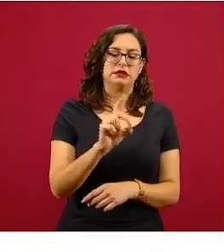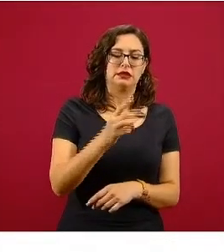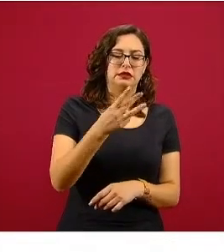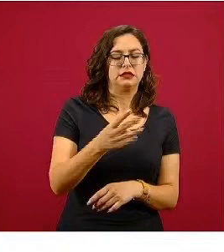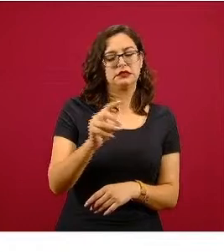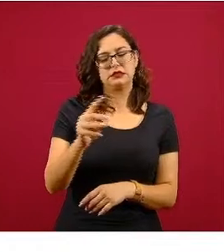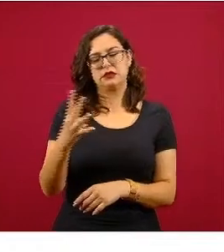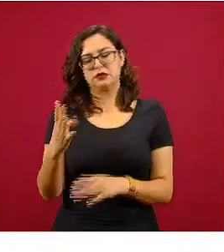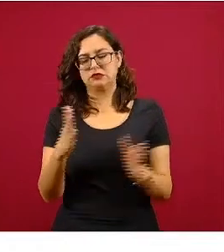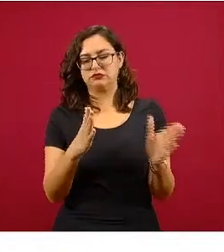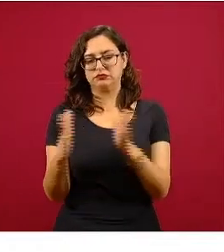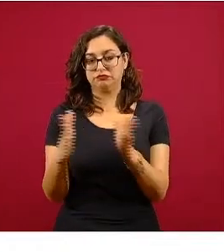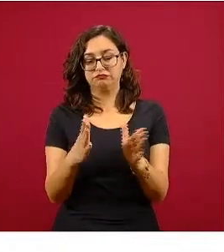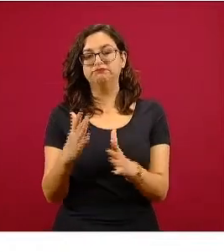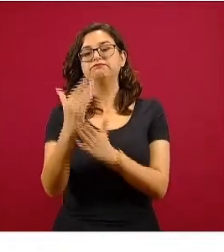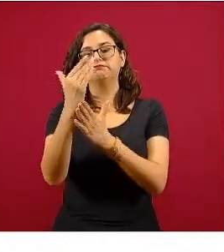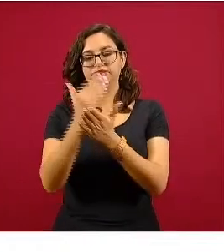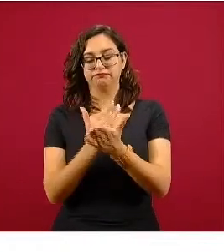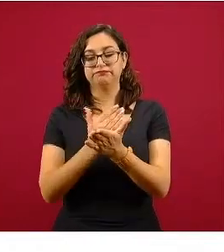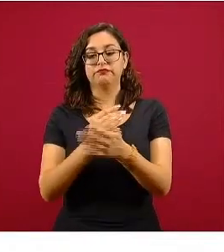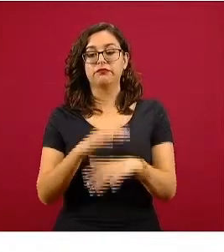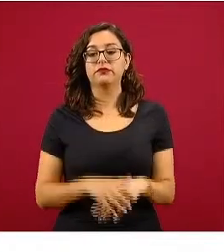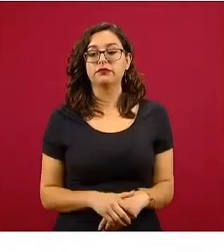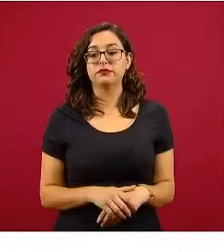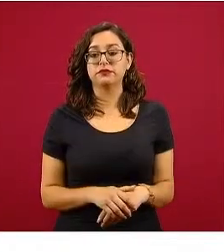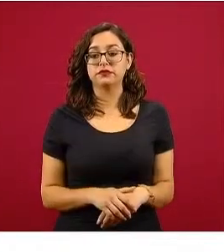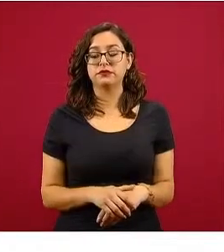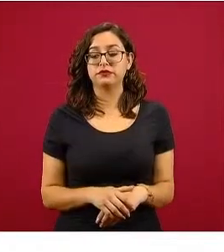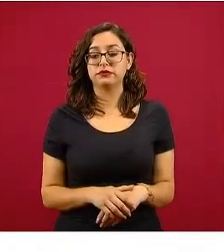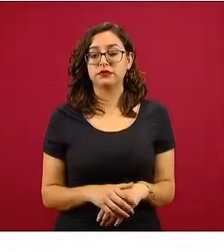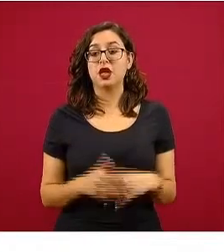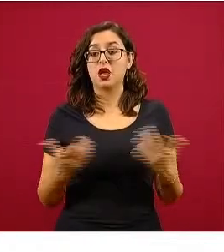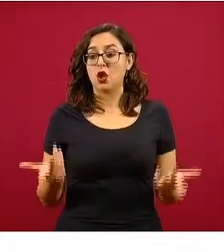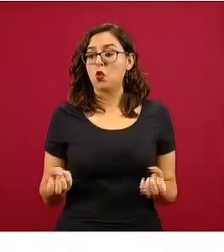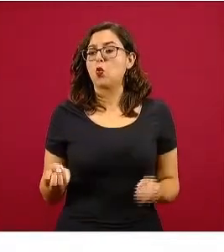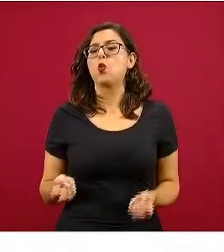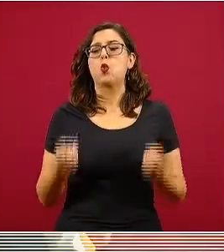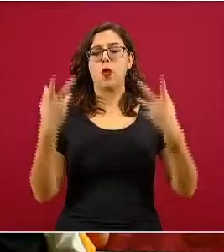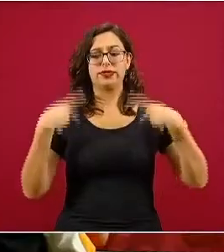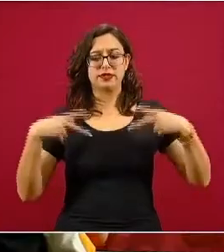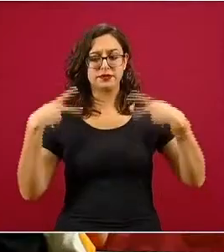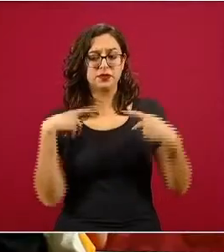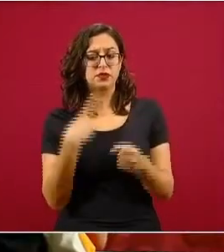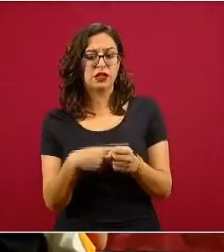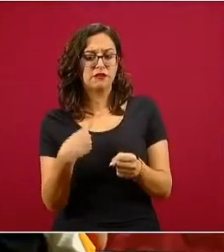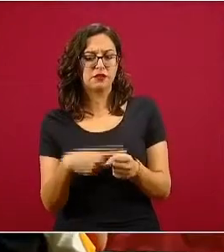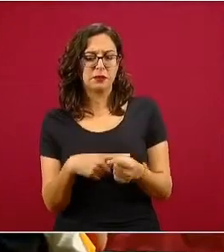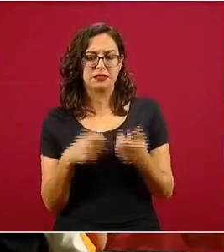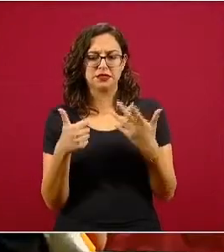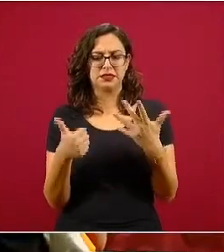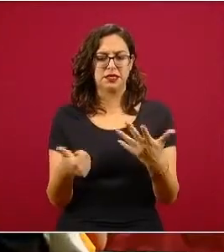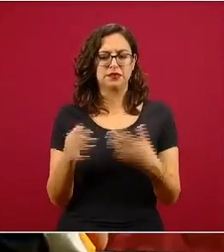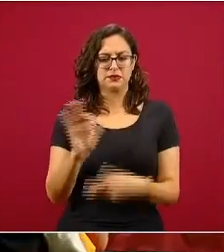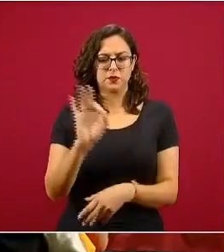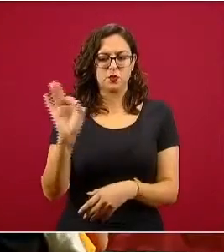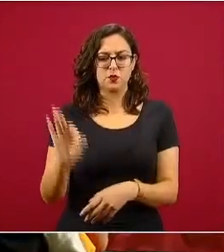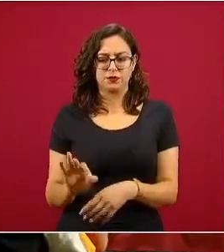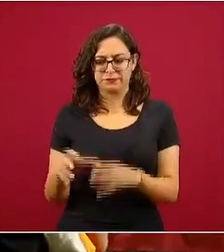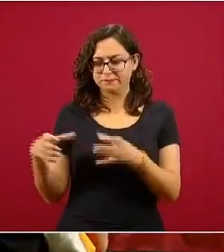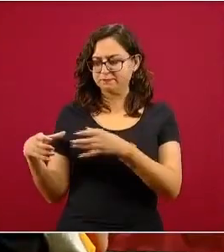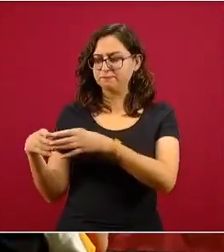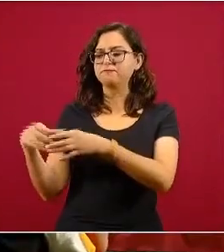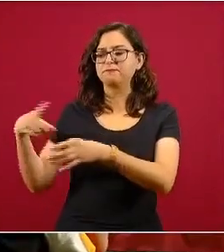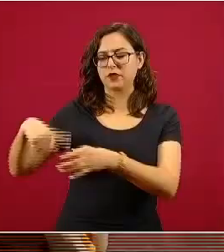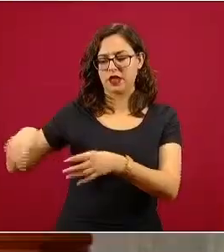34. Vemos el indicador de proporción de casos activos, es 6%. El día de hoy se mantiene en relación a